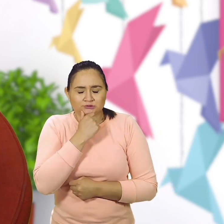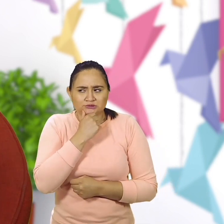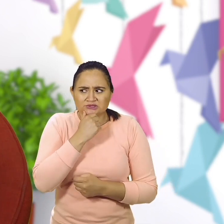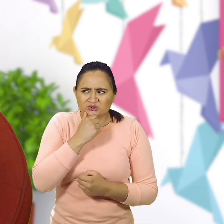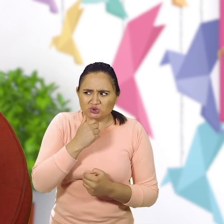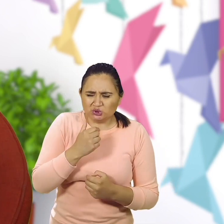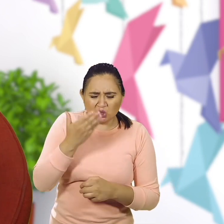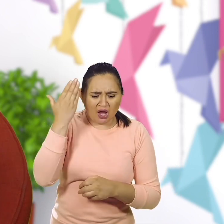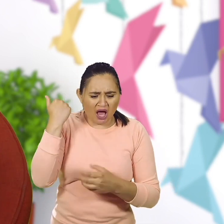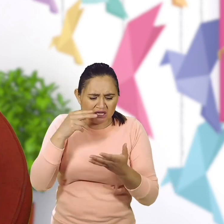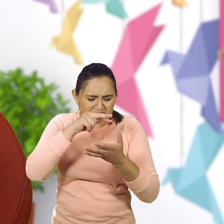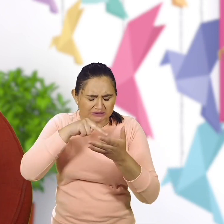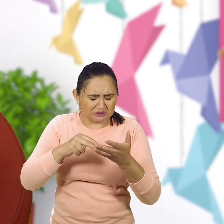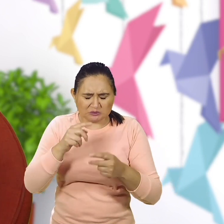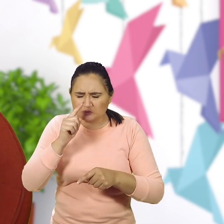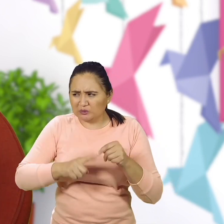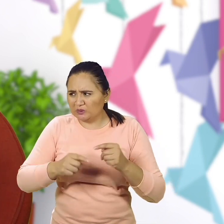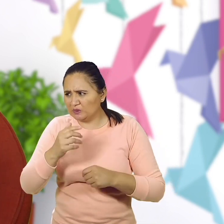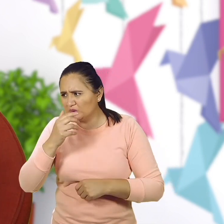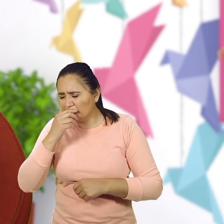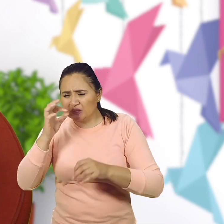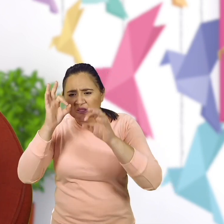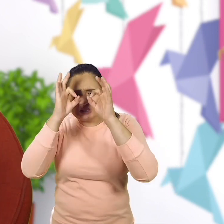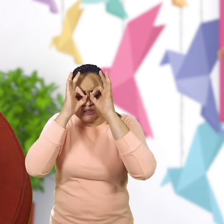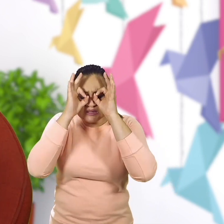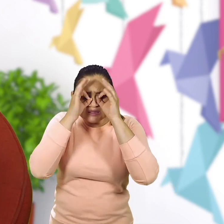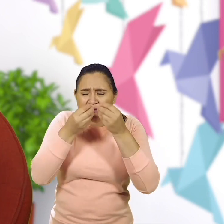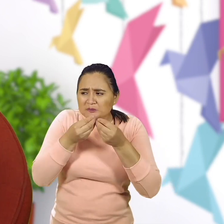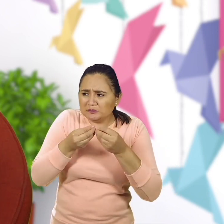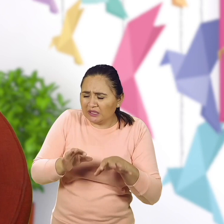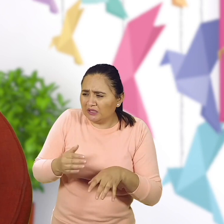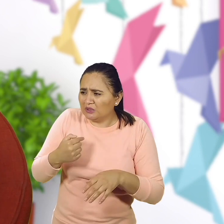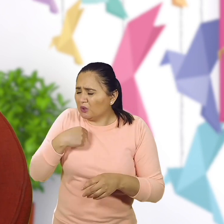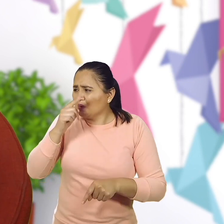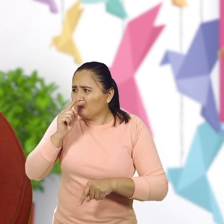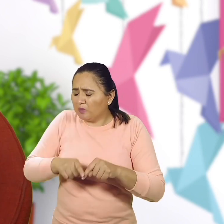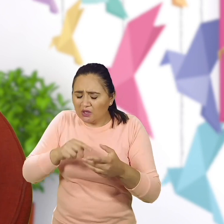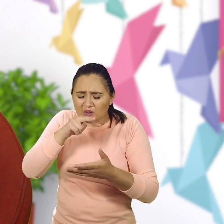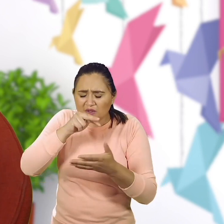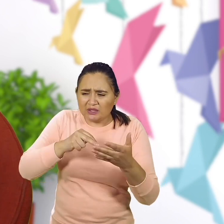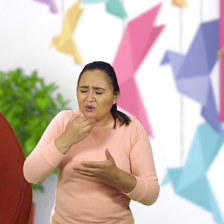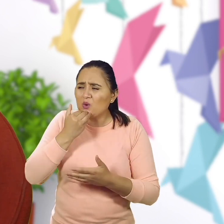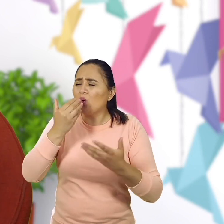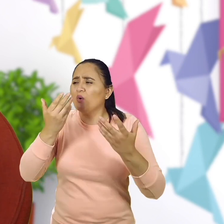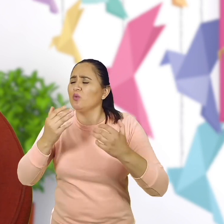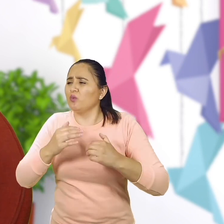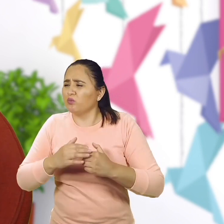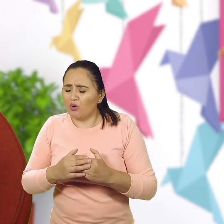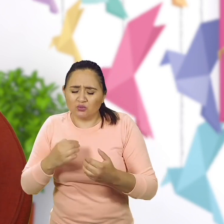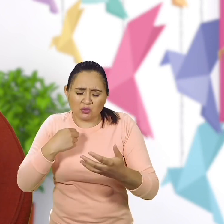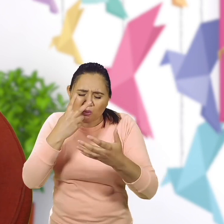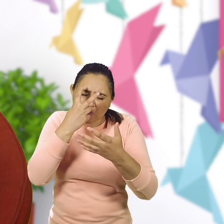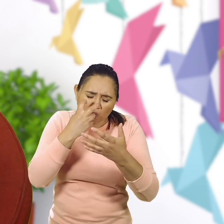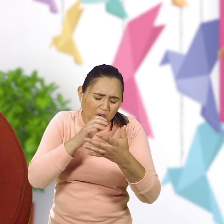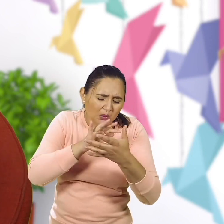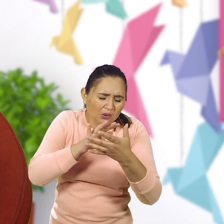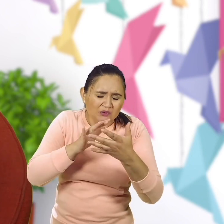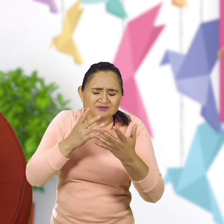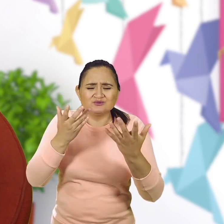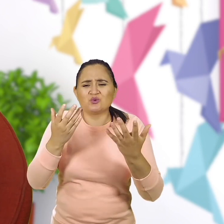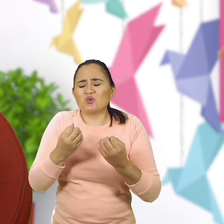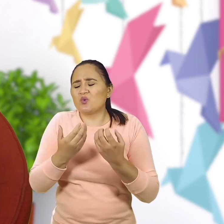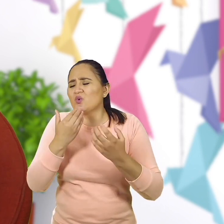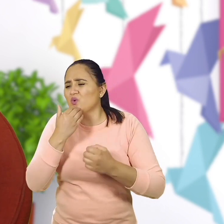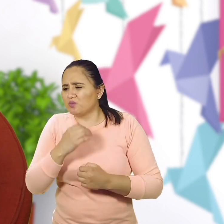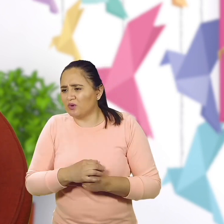porque obviamente no había podido leer el cuento la noche anterior. Desde que se habían perdido sus lentes, veía las letras de los libros como unas